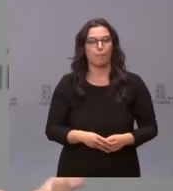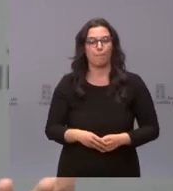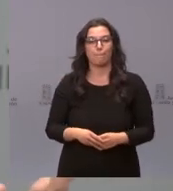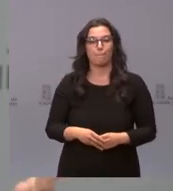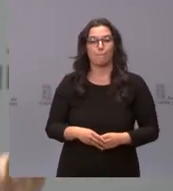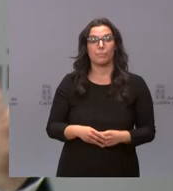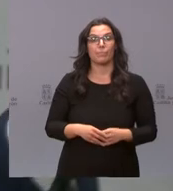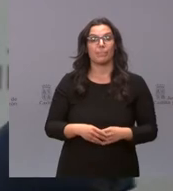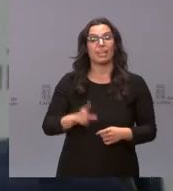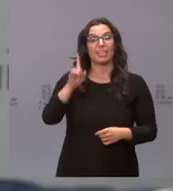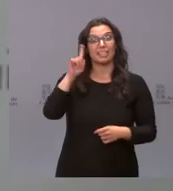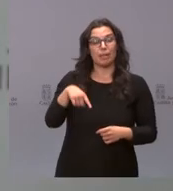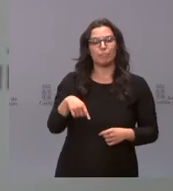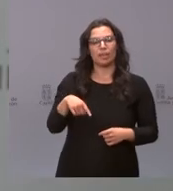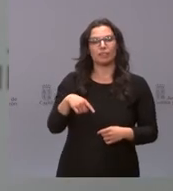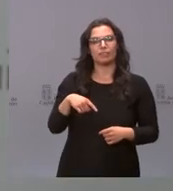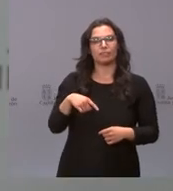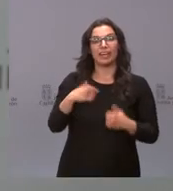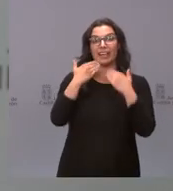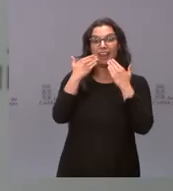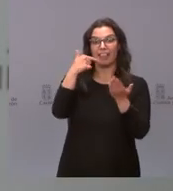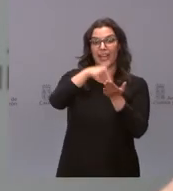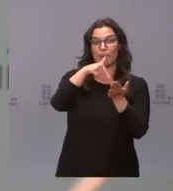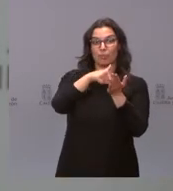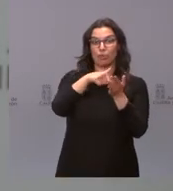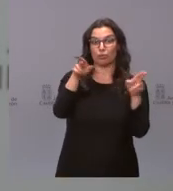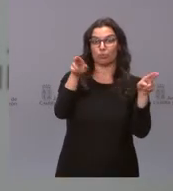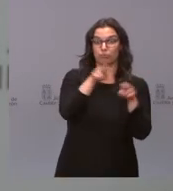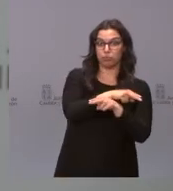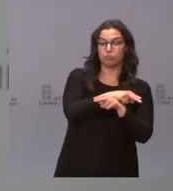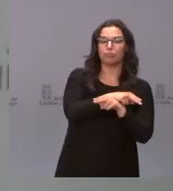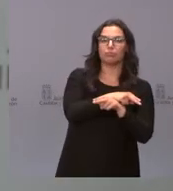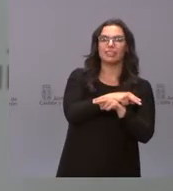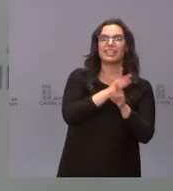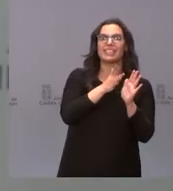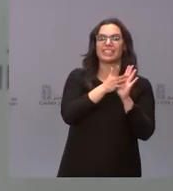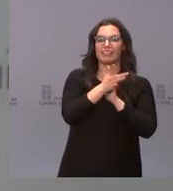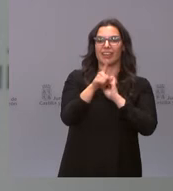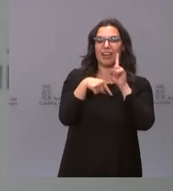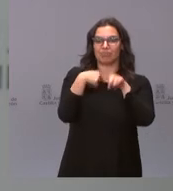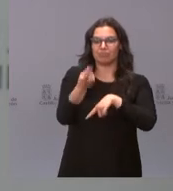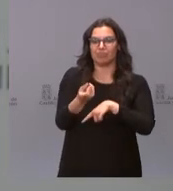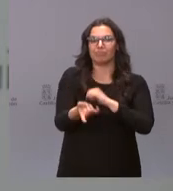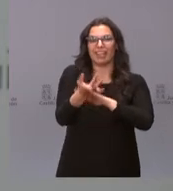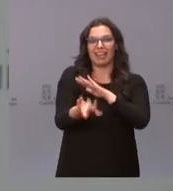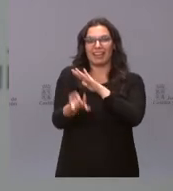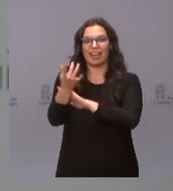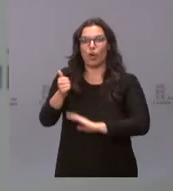nuevas oportunidades estos diez ejemplos que ha explicado el consejero son claramente